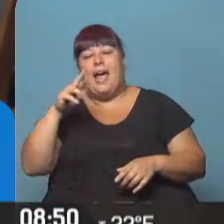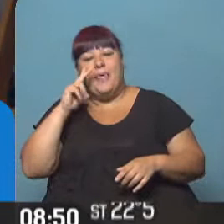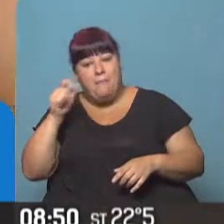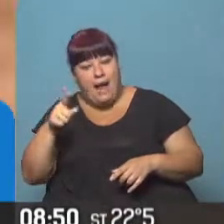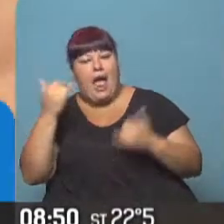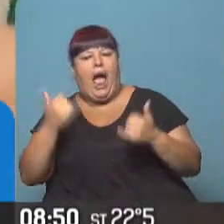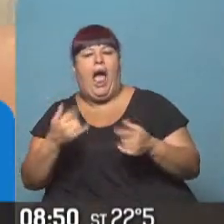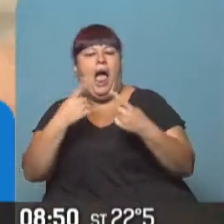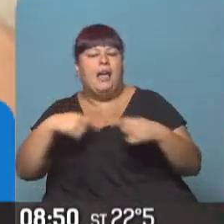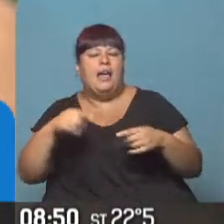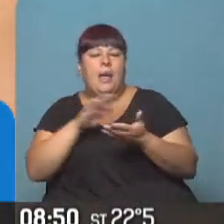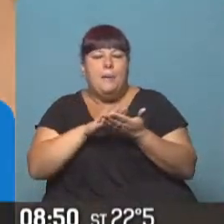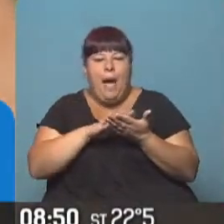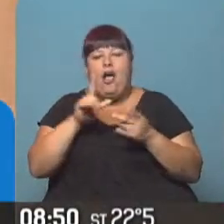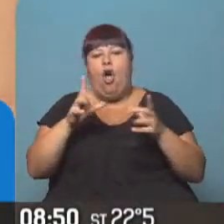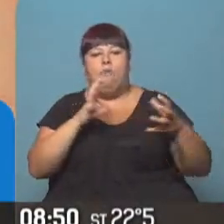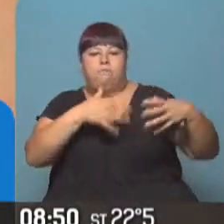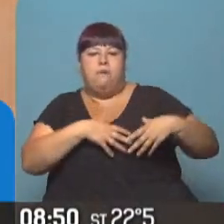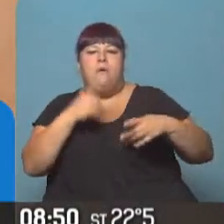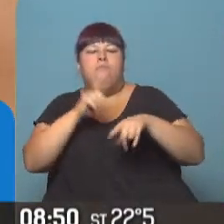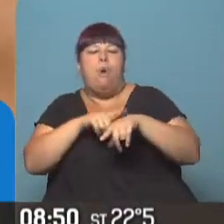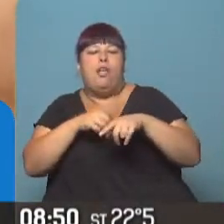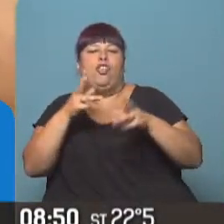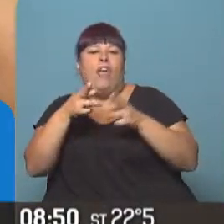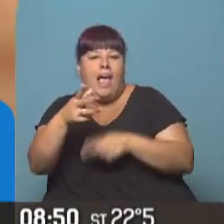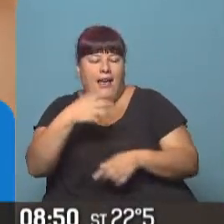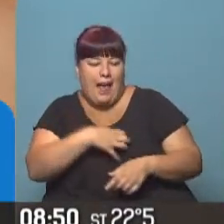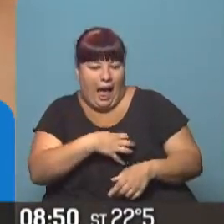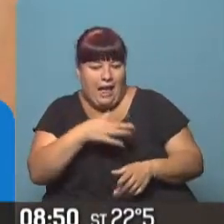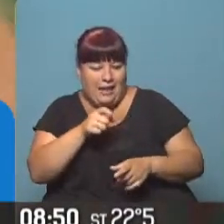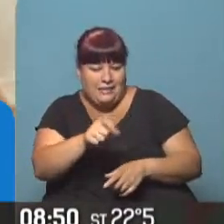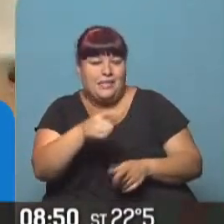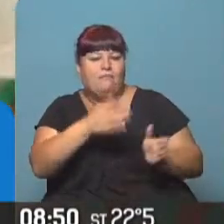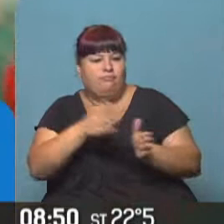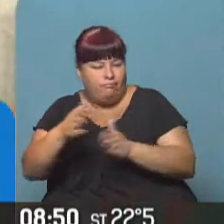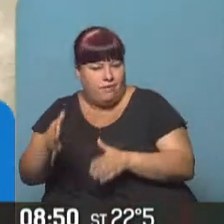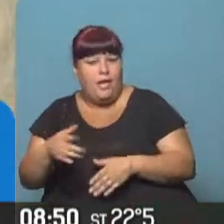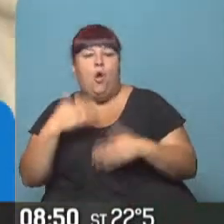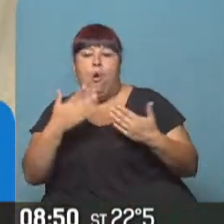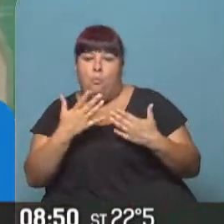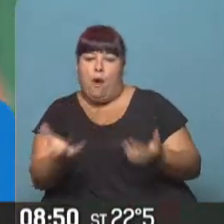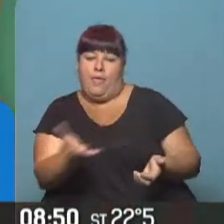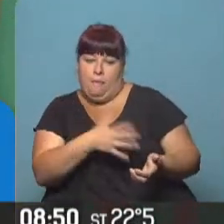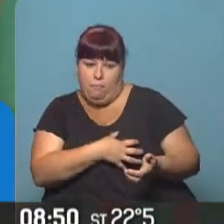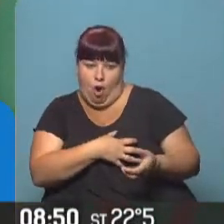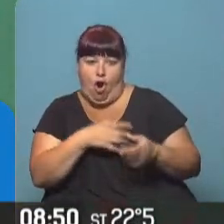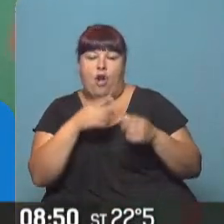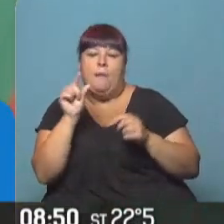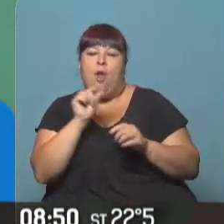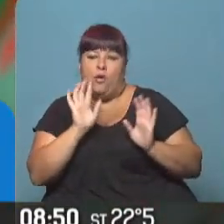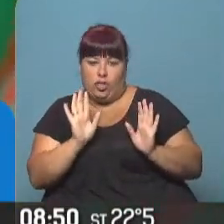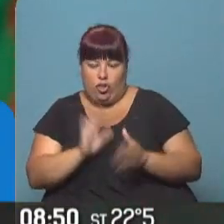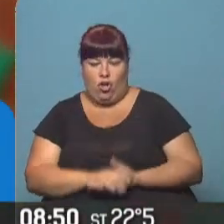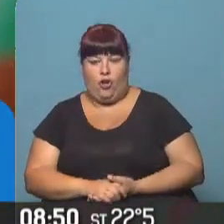reúne lencería estándar y adaptable a procesos oncológicos en las distintas etapas. Se les puede colocar prótesis